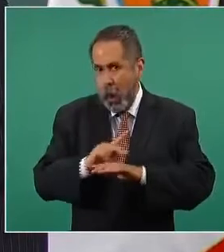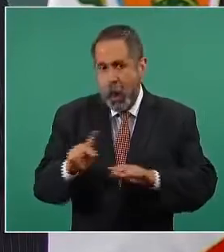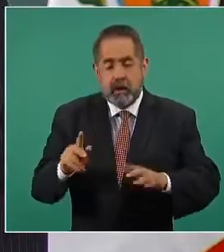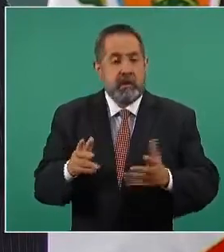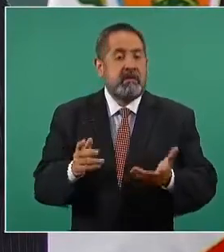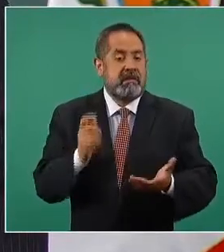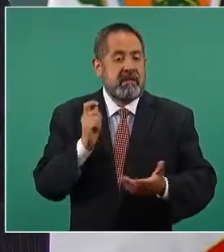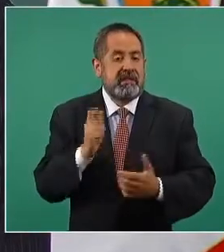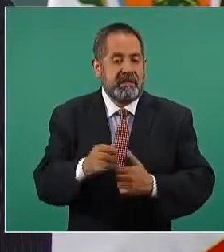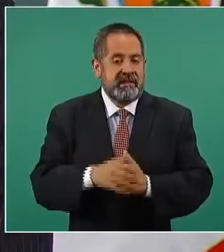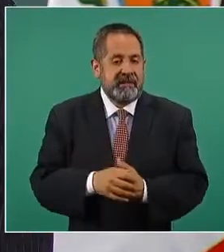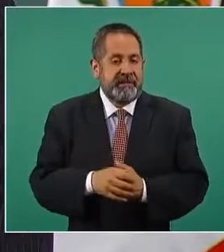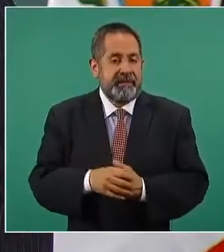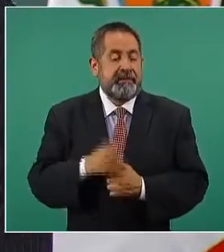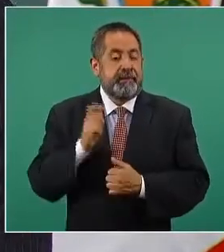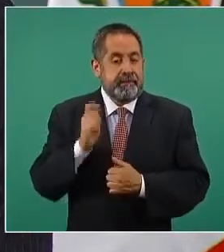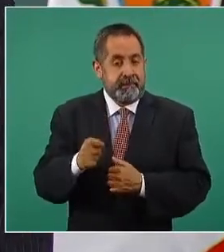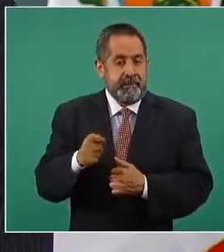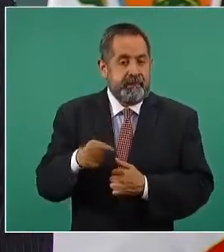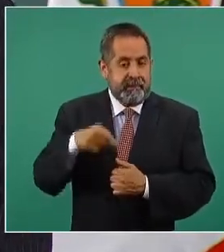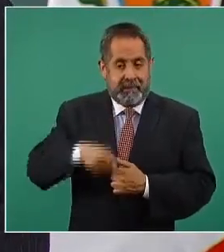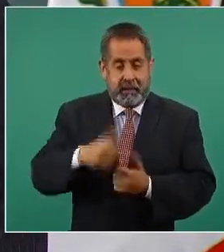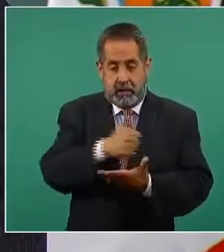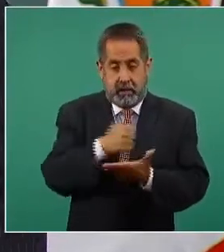desde que se tomó